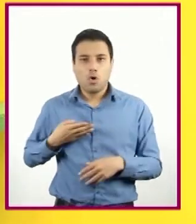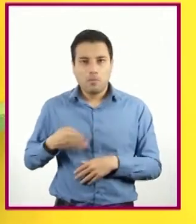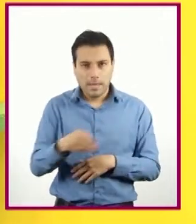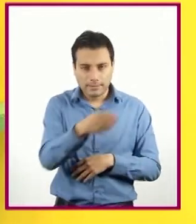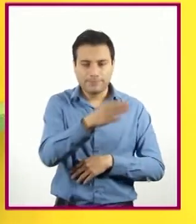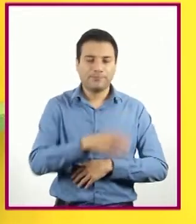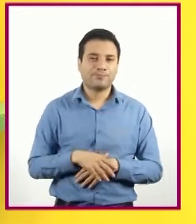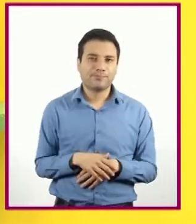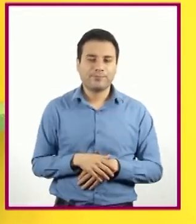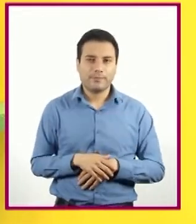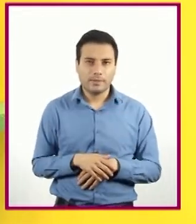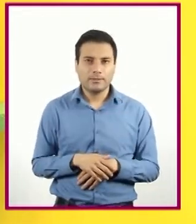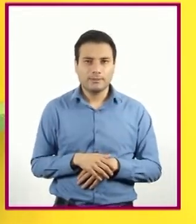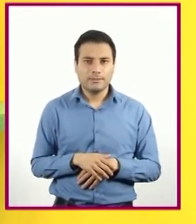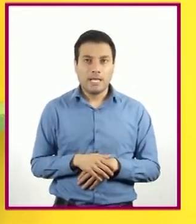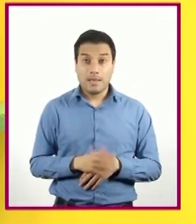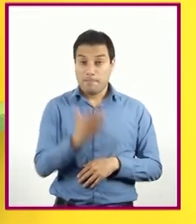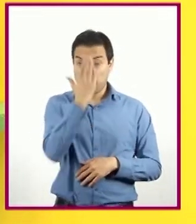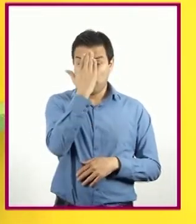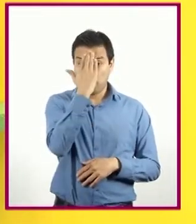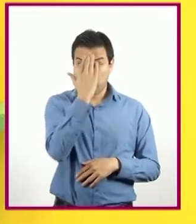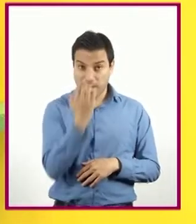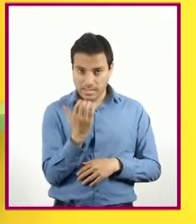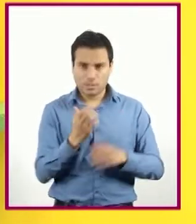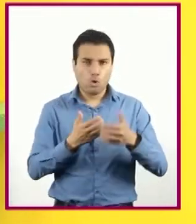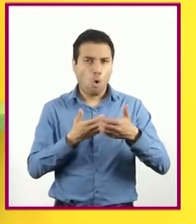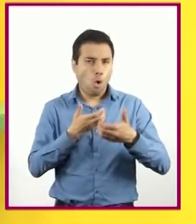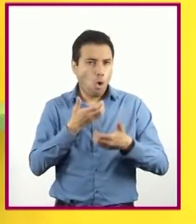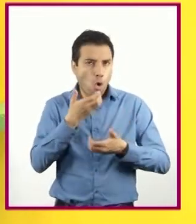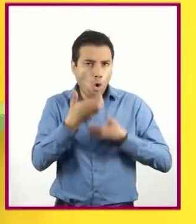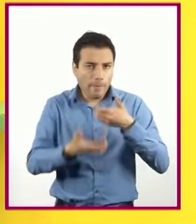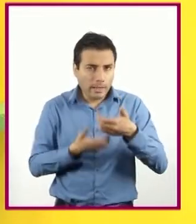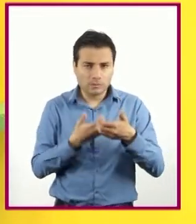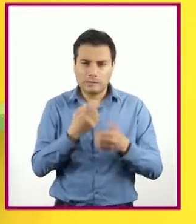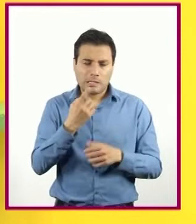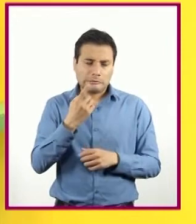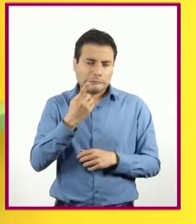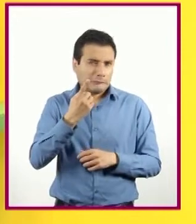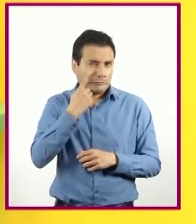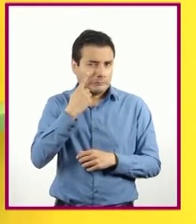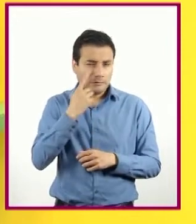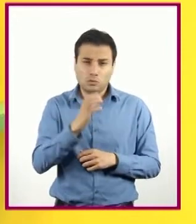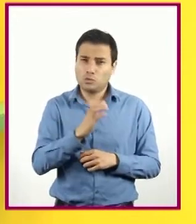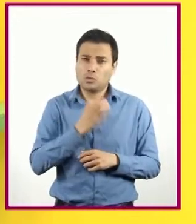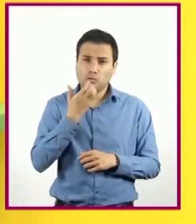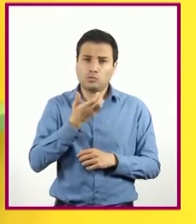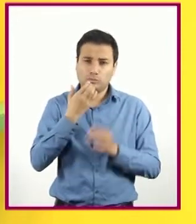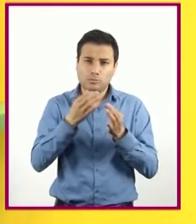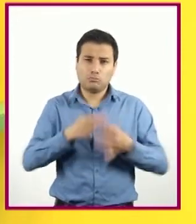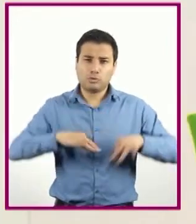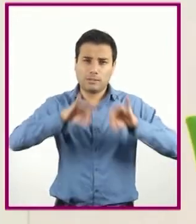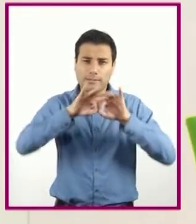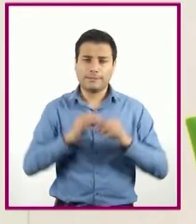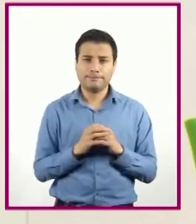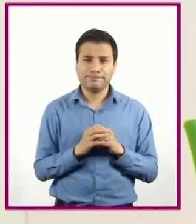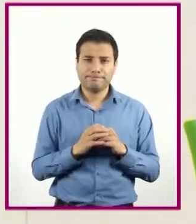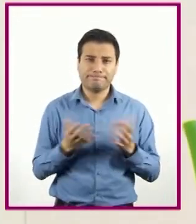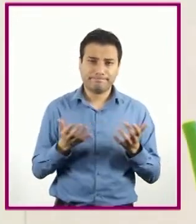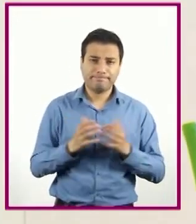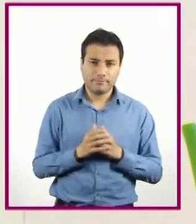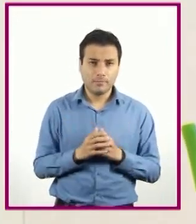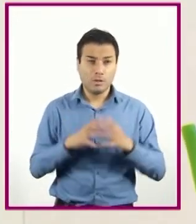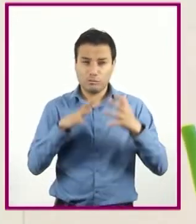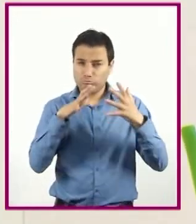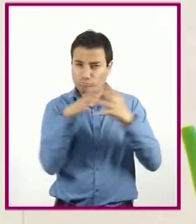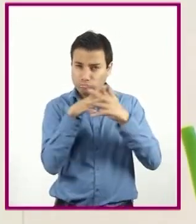El comercio entre los mayas fue una actividad de gran importancia y era mediante la